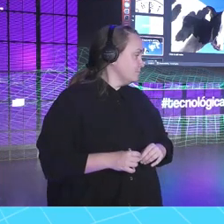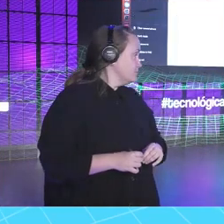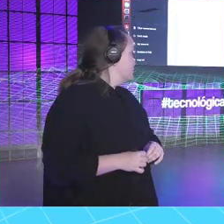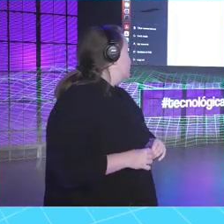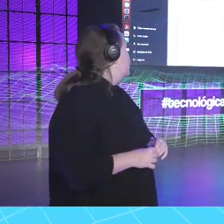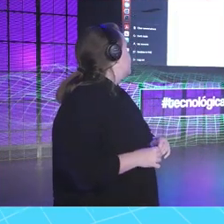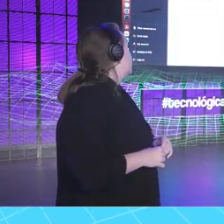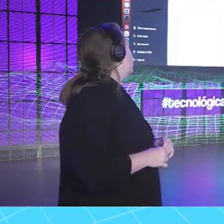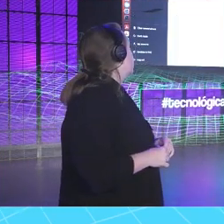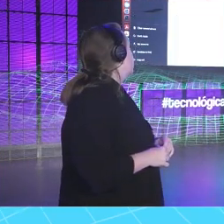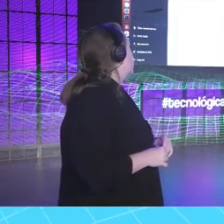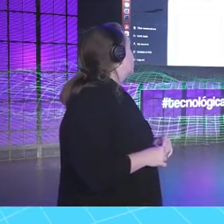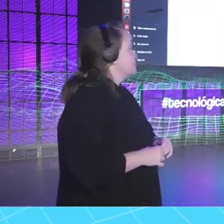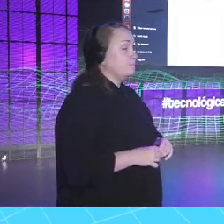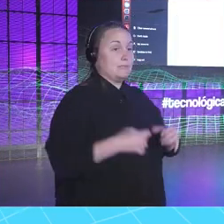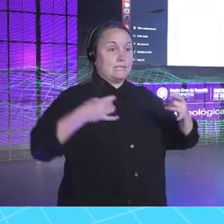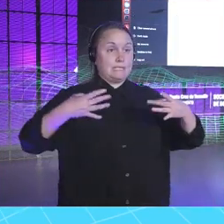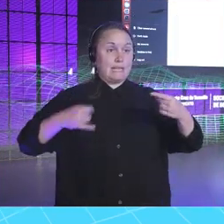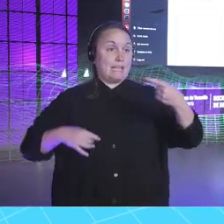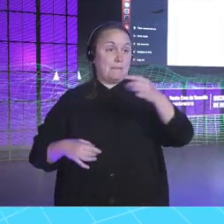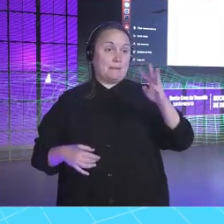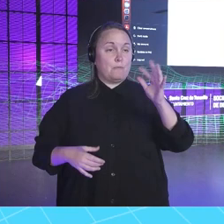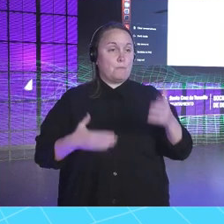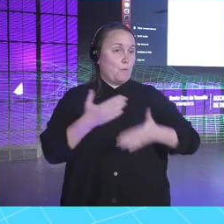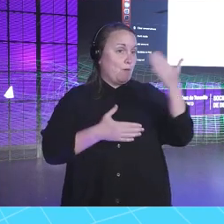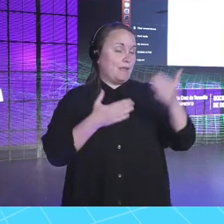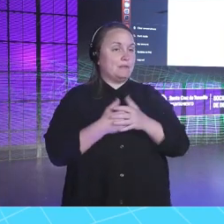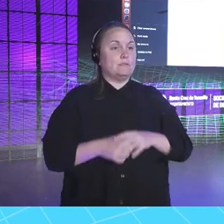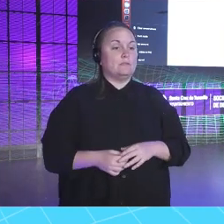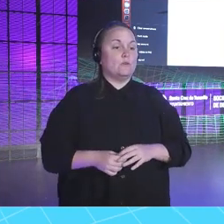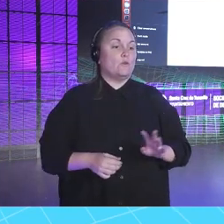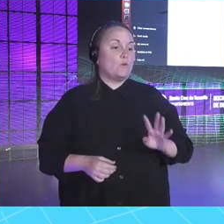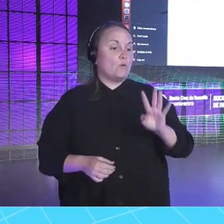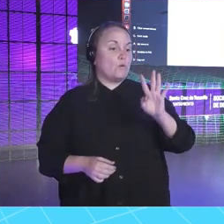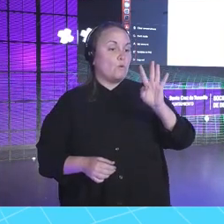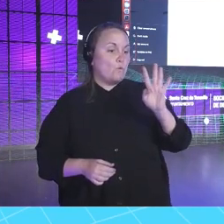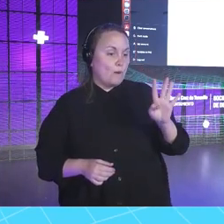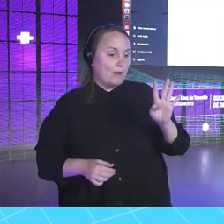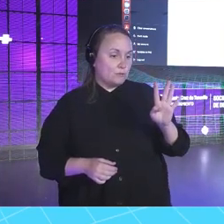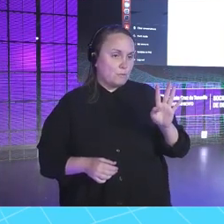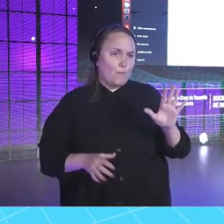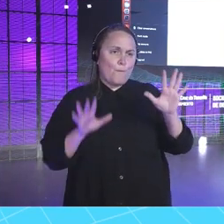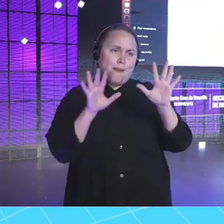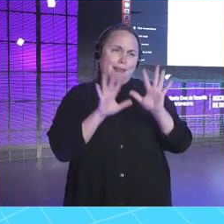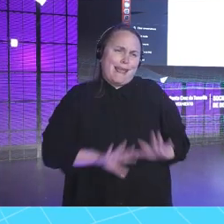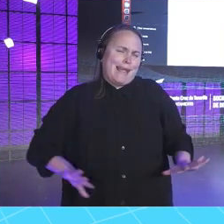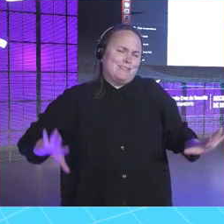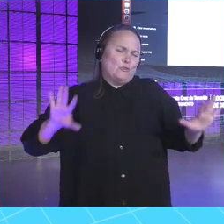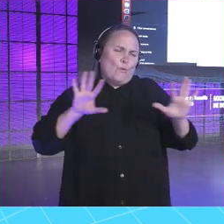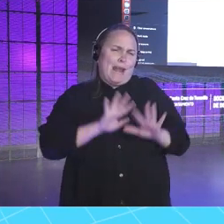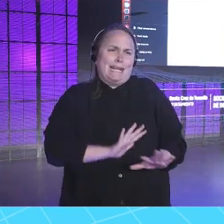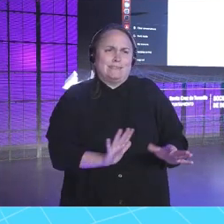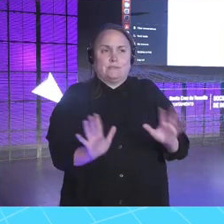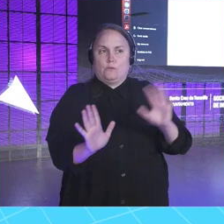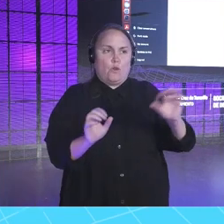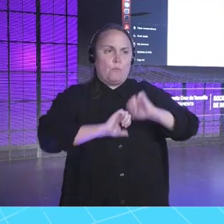y obviamente empezaremos con chat gpt porque es lo que está de moda podemos hpt 4 pero es lento de otro nivel de lento Así que